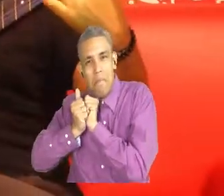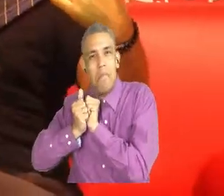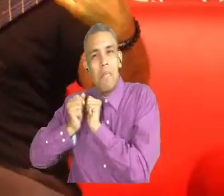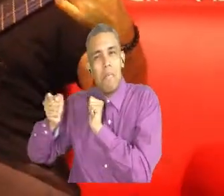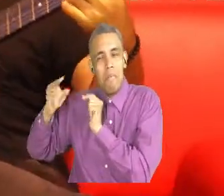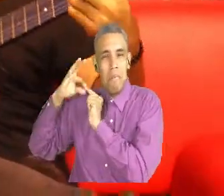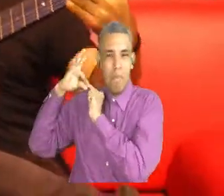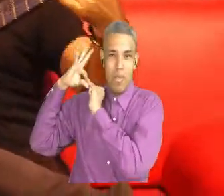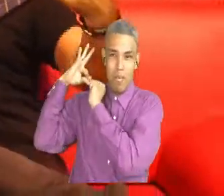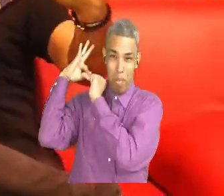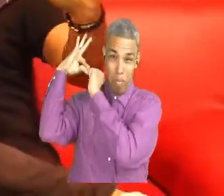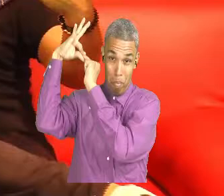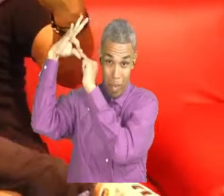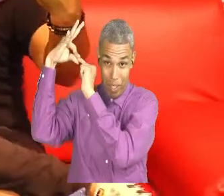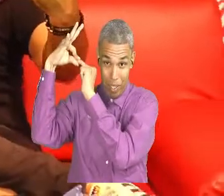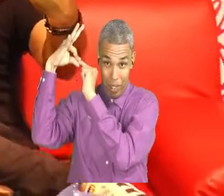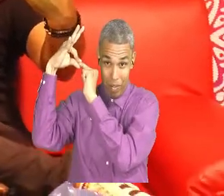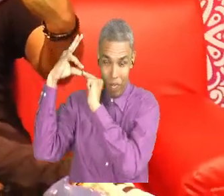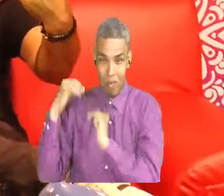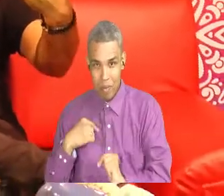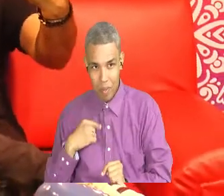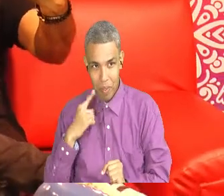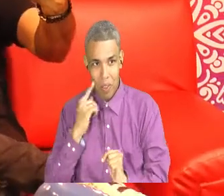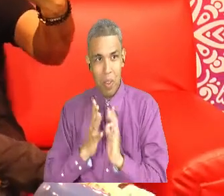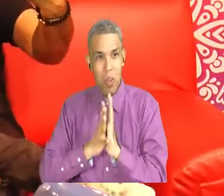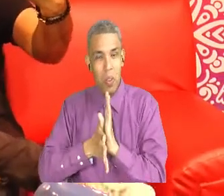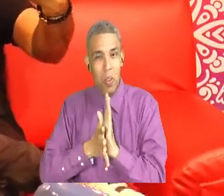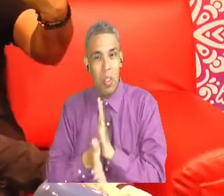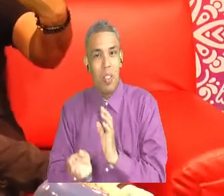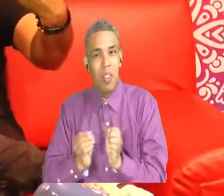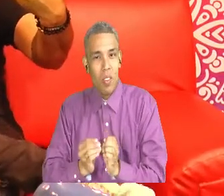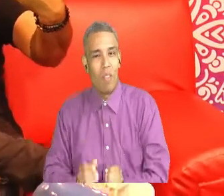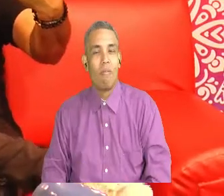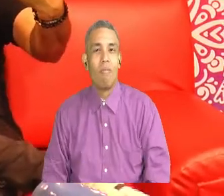todas. Eres en pocas palabras la mejor de